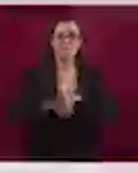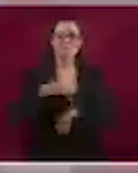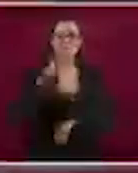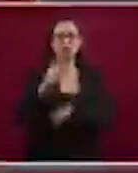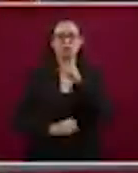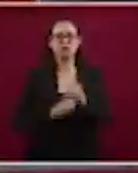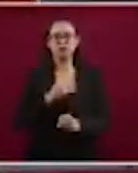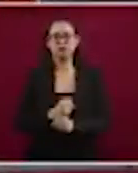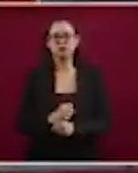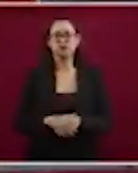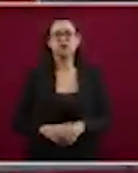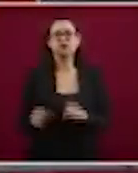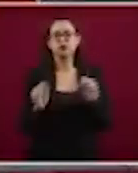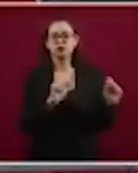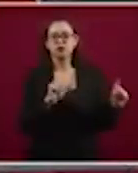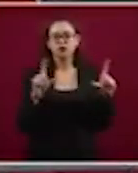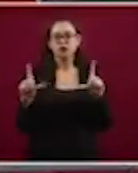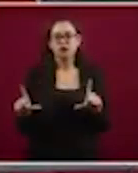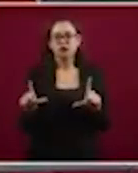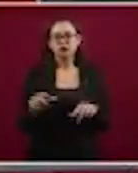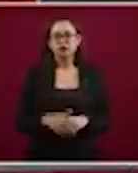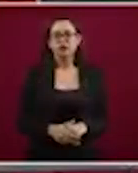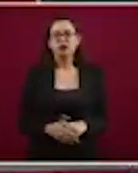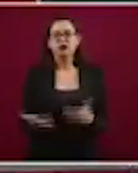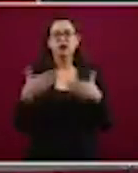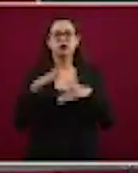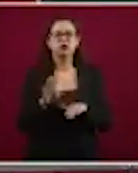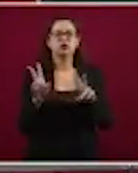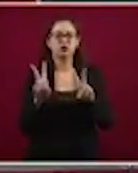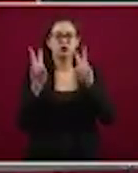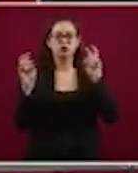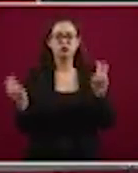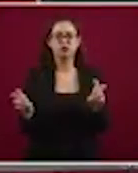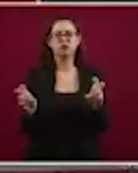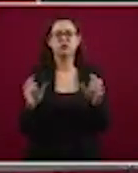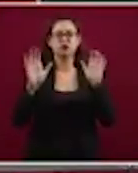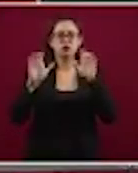favor. En materia ya de expectativas de empleo,